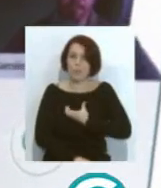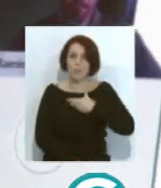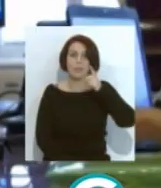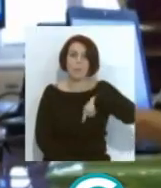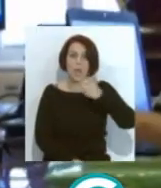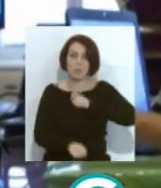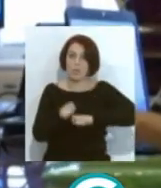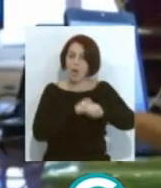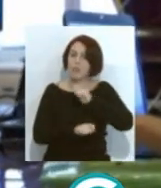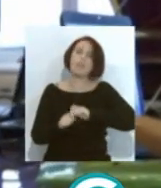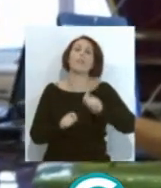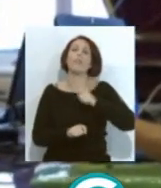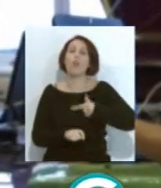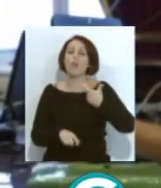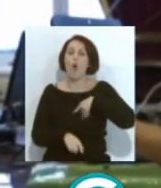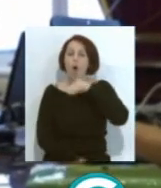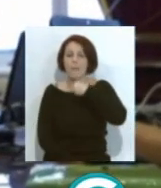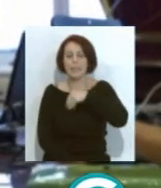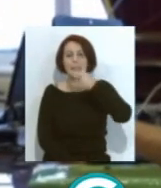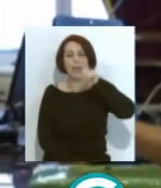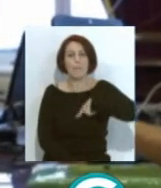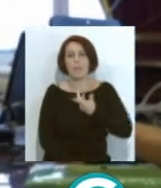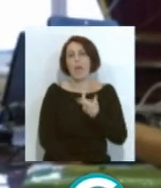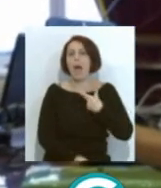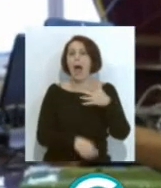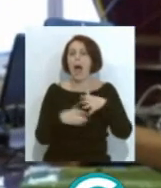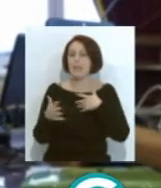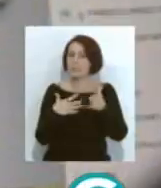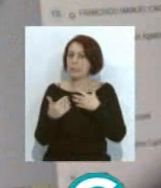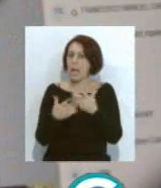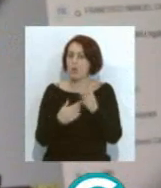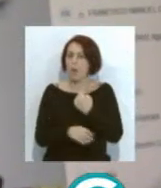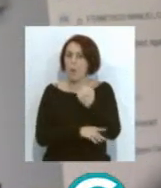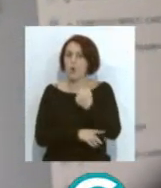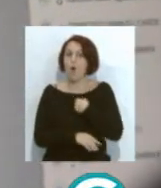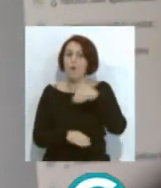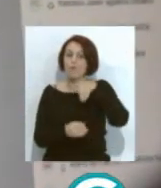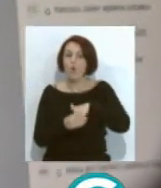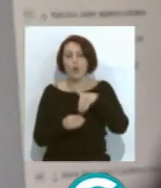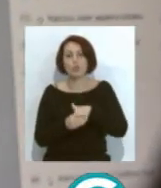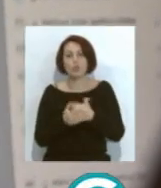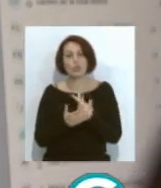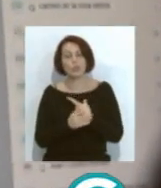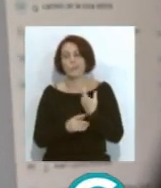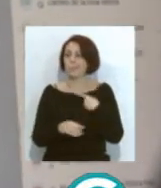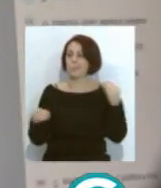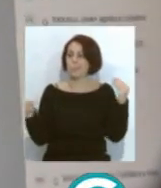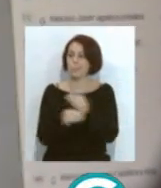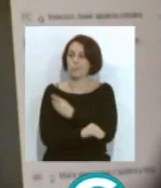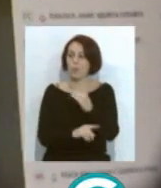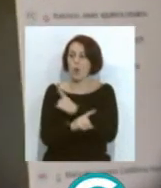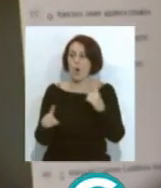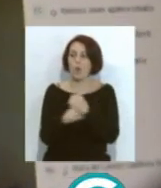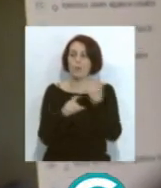también desde la Asociación de la Cantera y la de Artesanos. El único voto discordante y en este caso en contra de